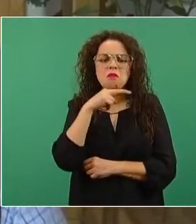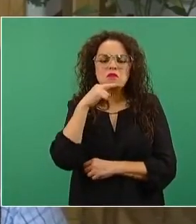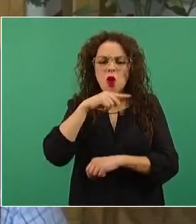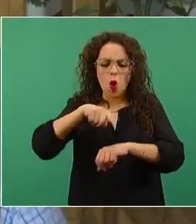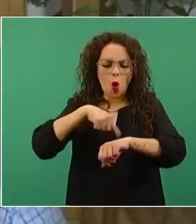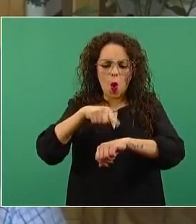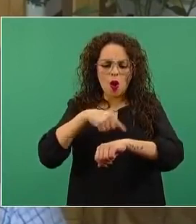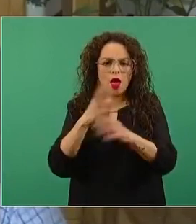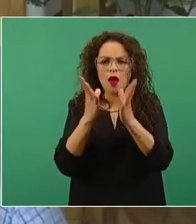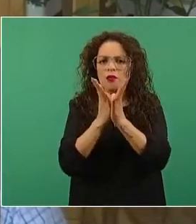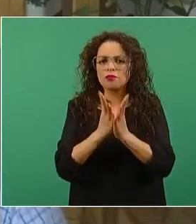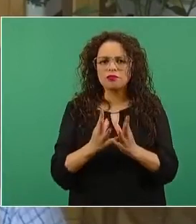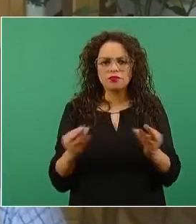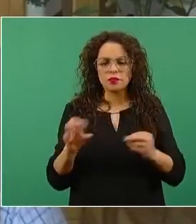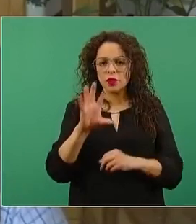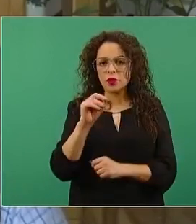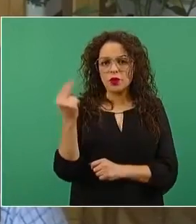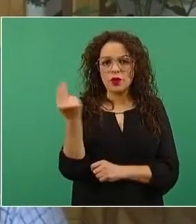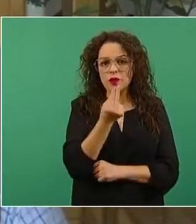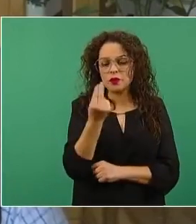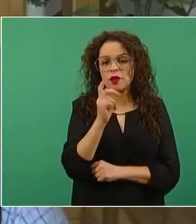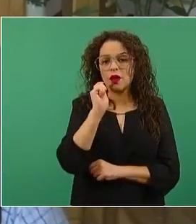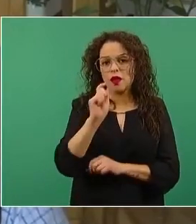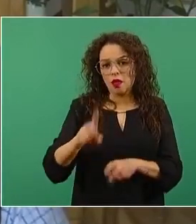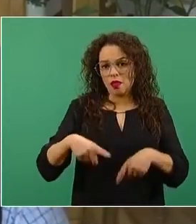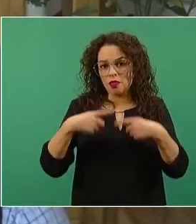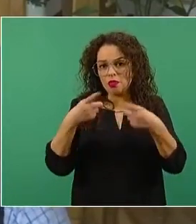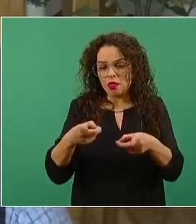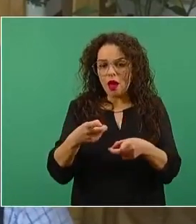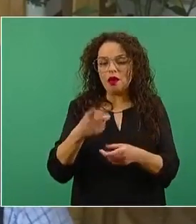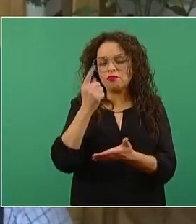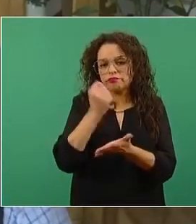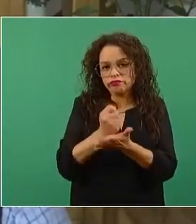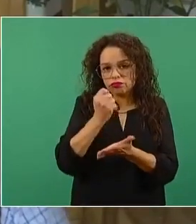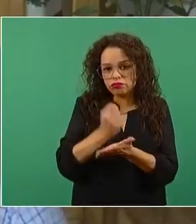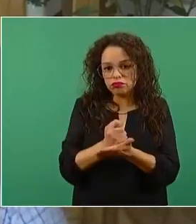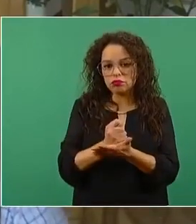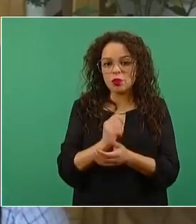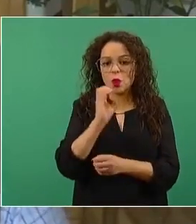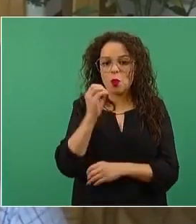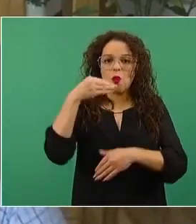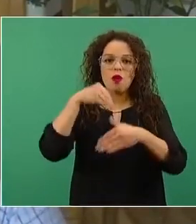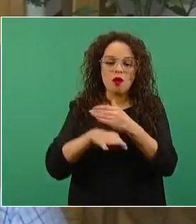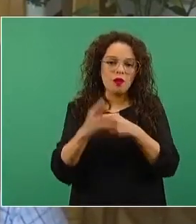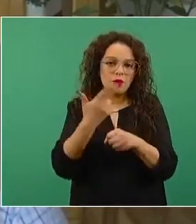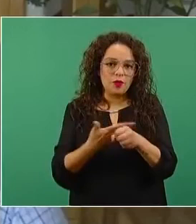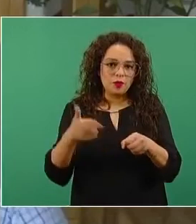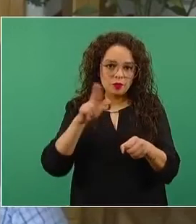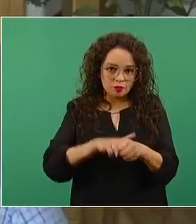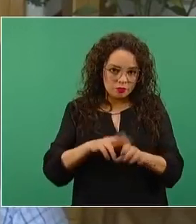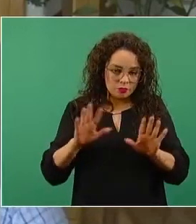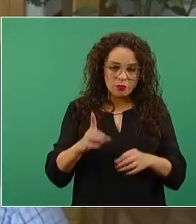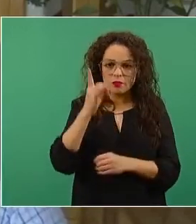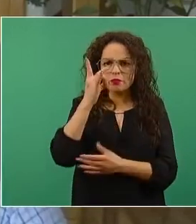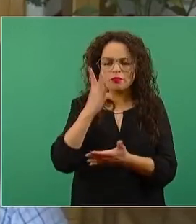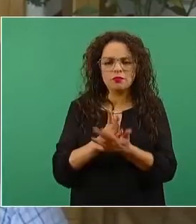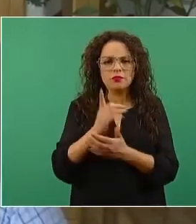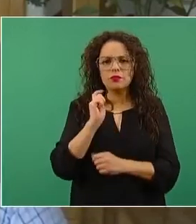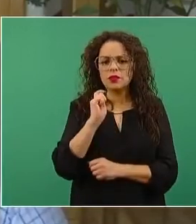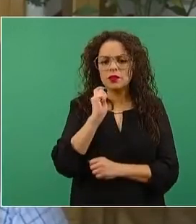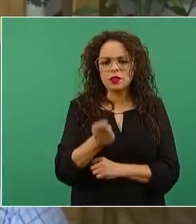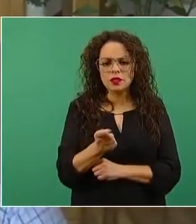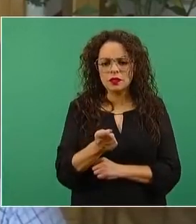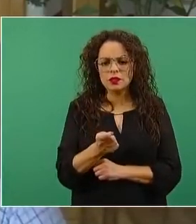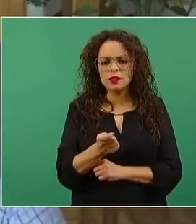horas, como decía, sin la necesidad de un tratamiento específico o solamente con la toma o